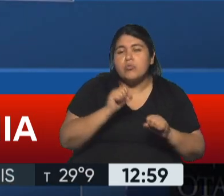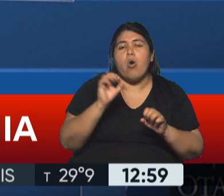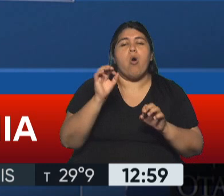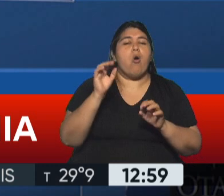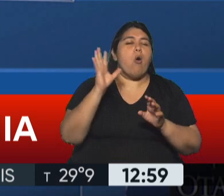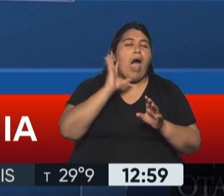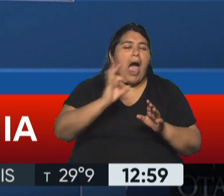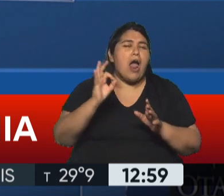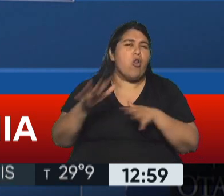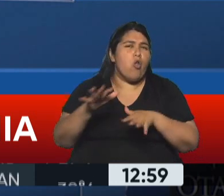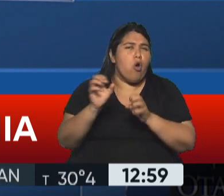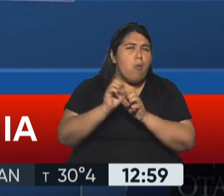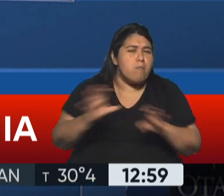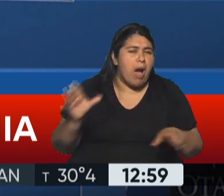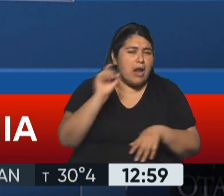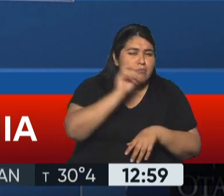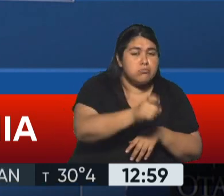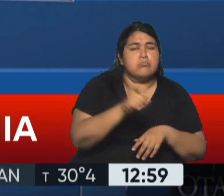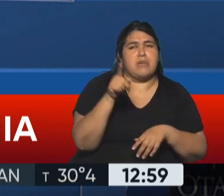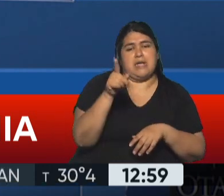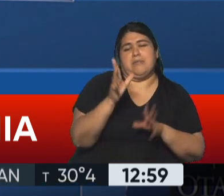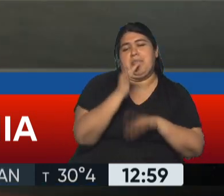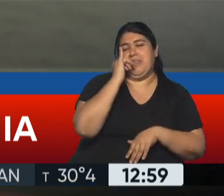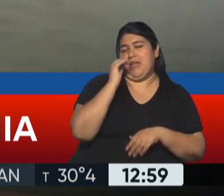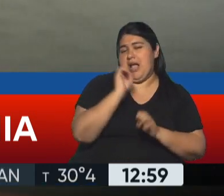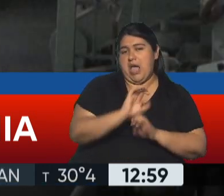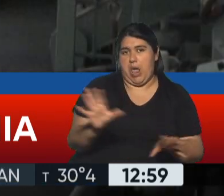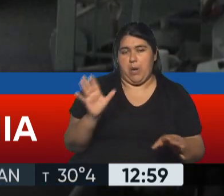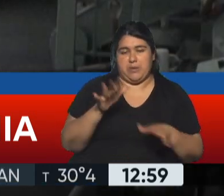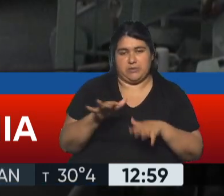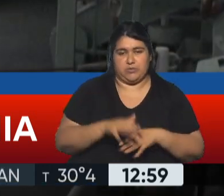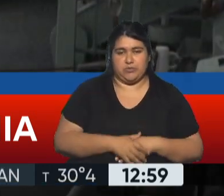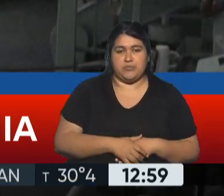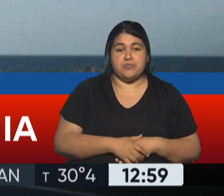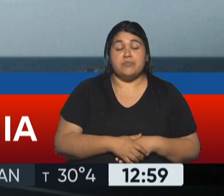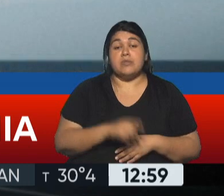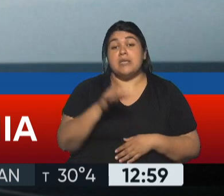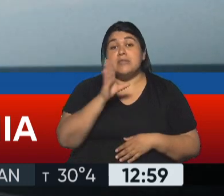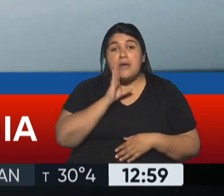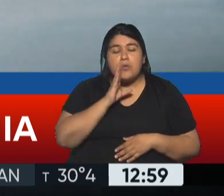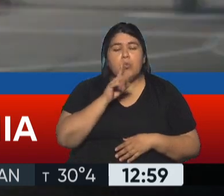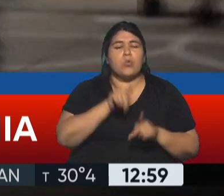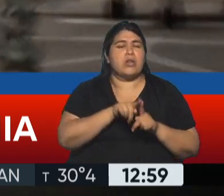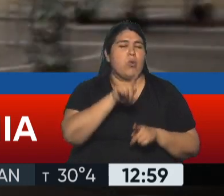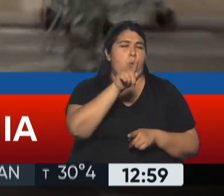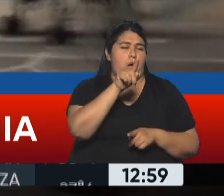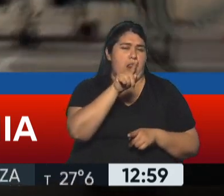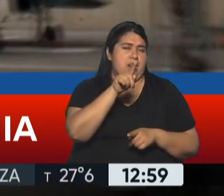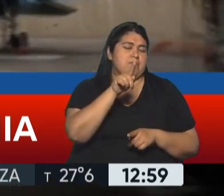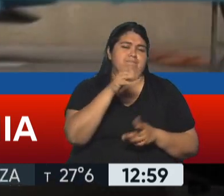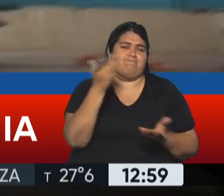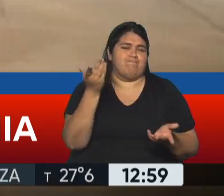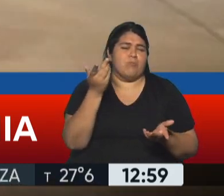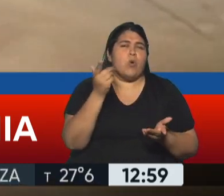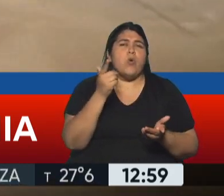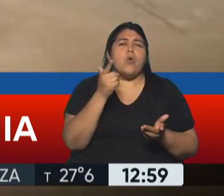aggressive actions by Russia would be of serious concern. Estados Unidos comulga con esta posición y no